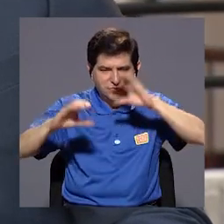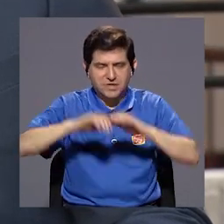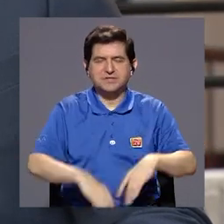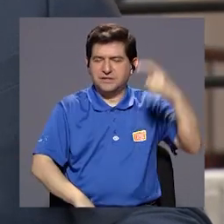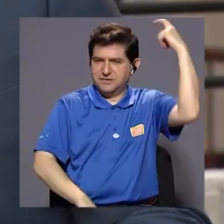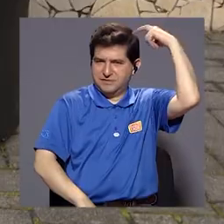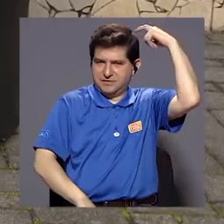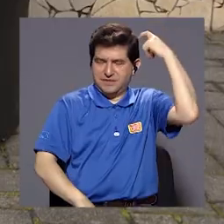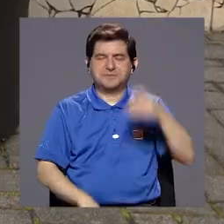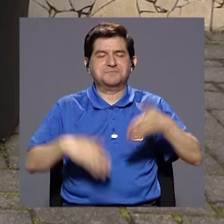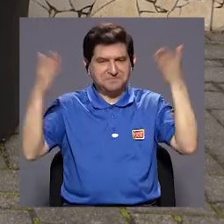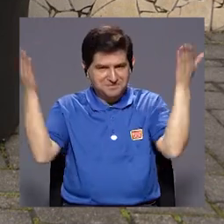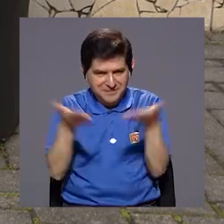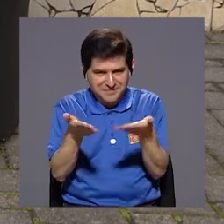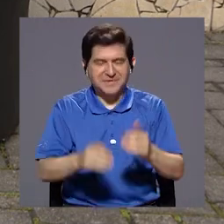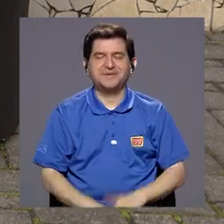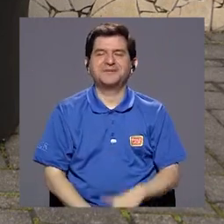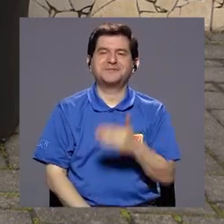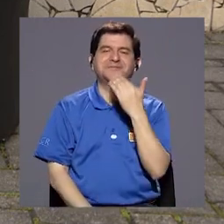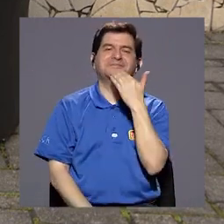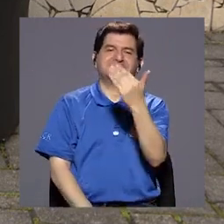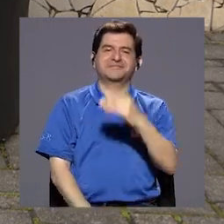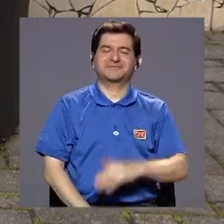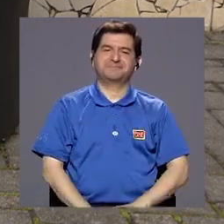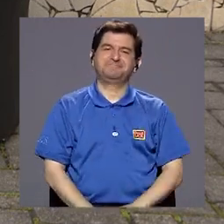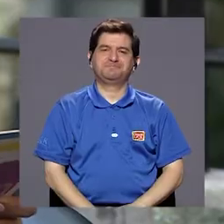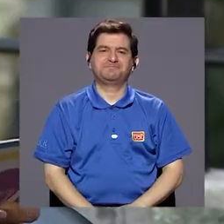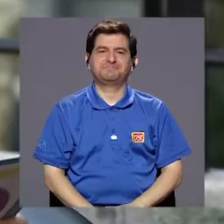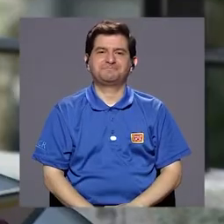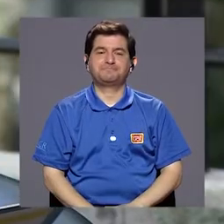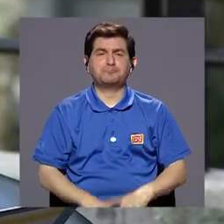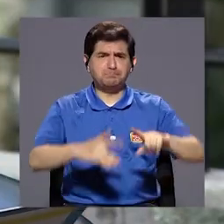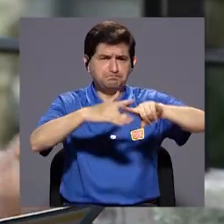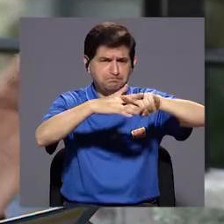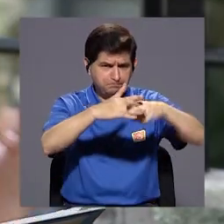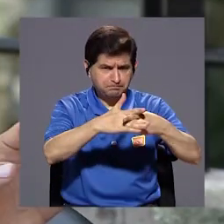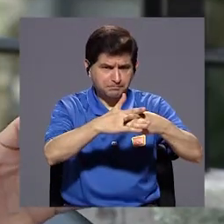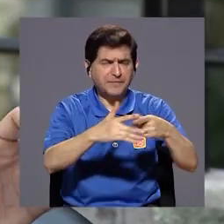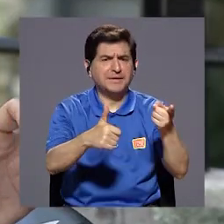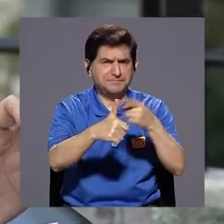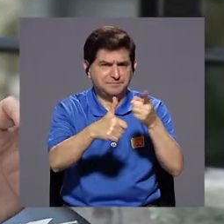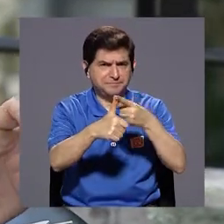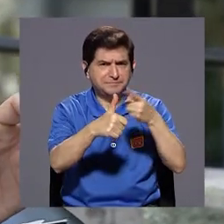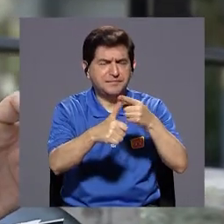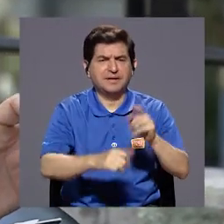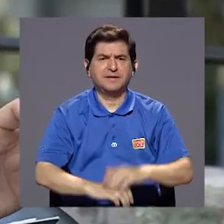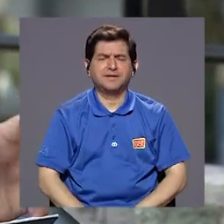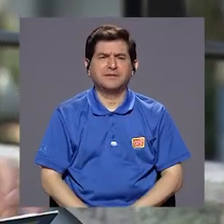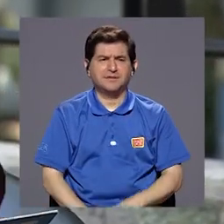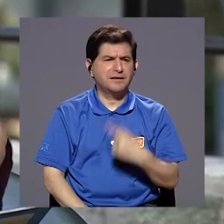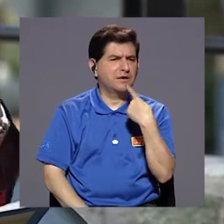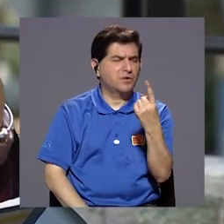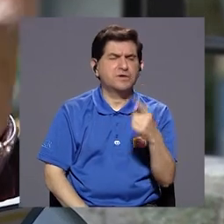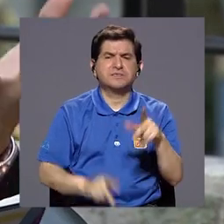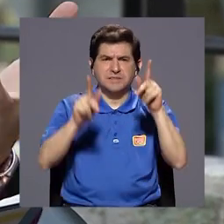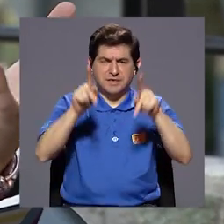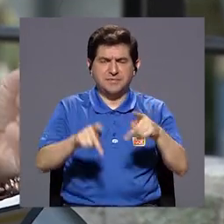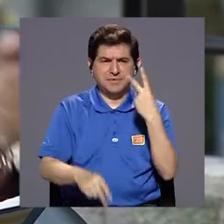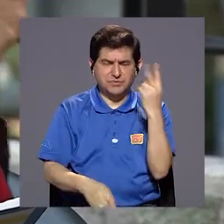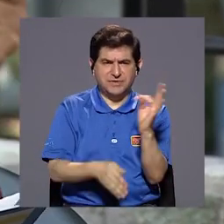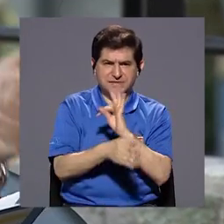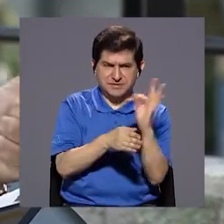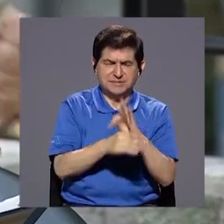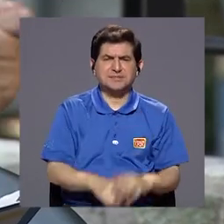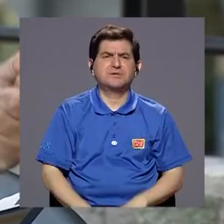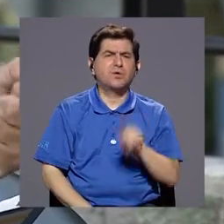Ciencias Neurológicas. Bienvenido, doctor. Muchas gracias. Bueno, empecemos por decirle a nuestros